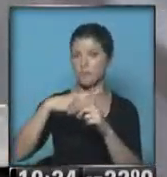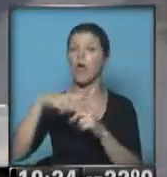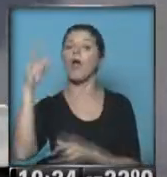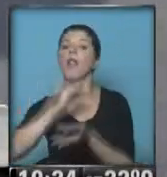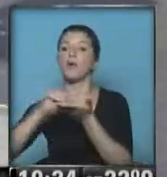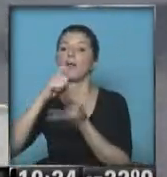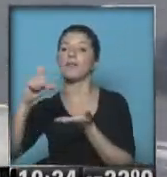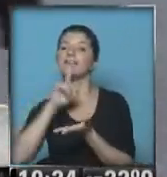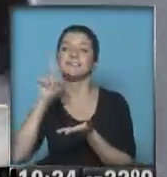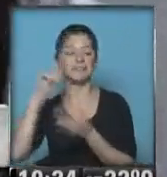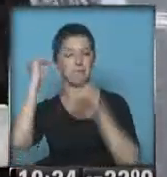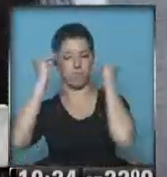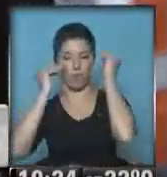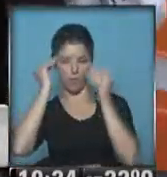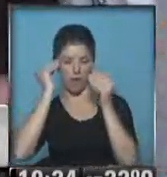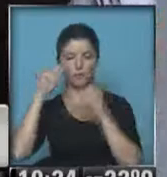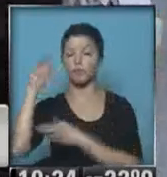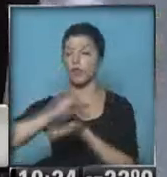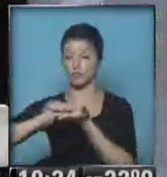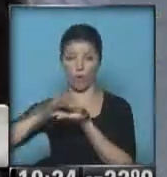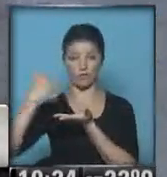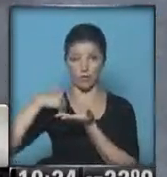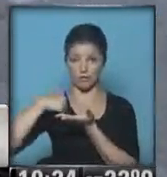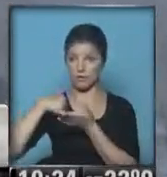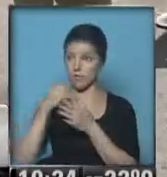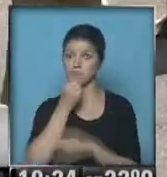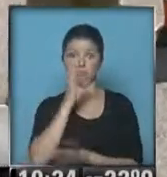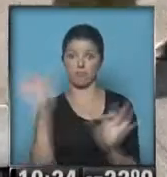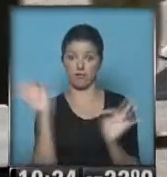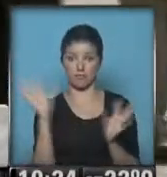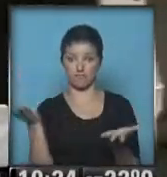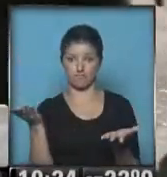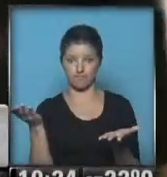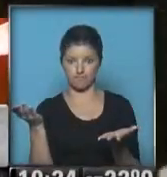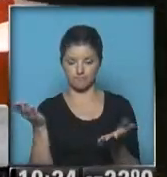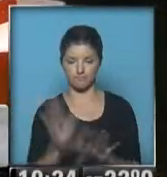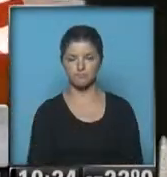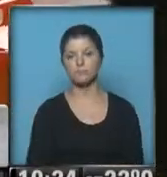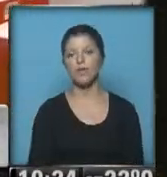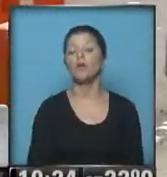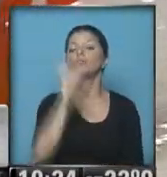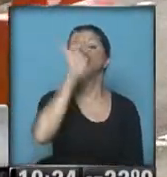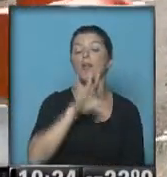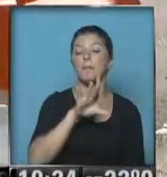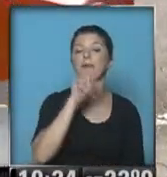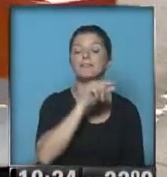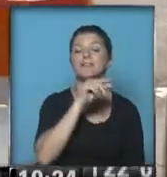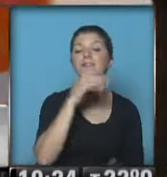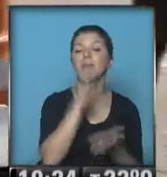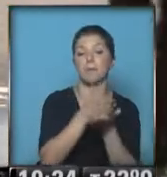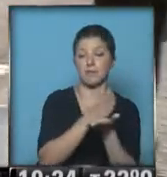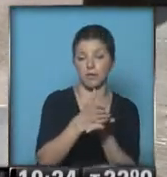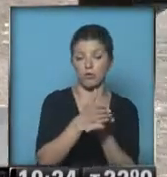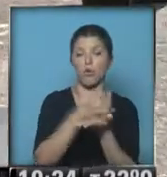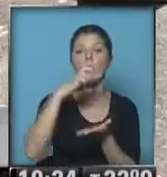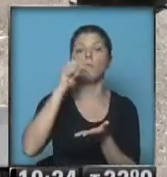con preocupación y los abogados de la República Argentina sin declaraciones. Solo el mediador de Grieza, Daniel Pollack,